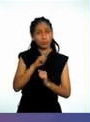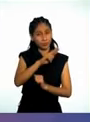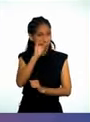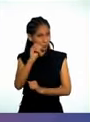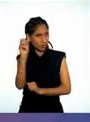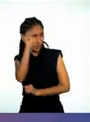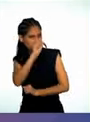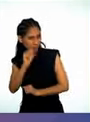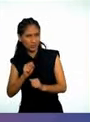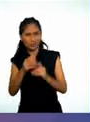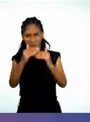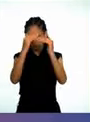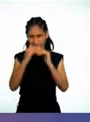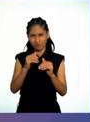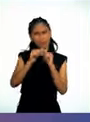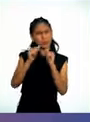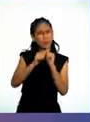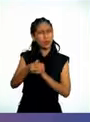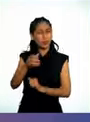number five